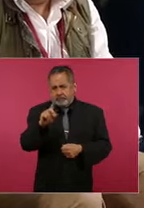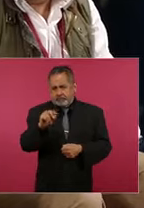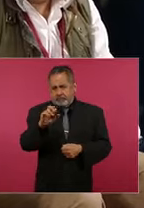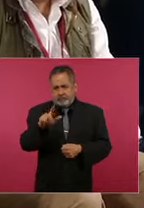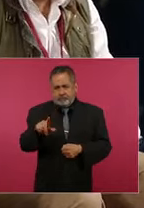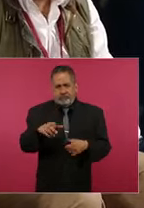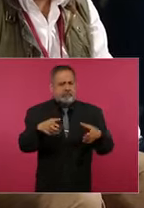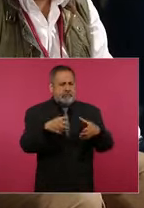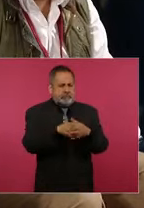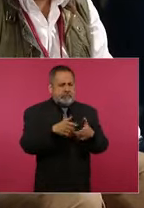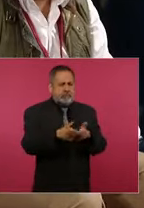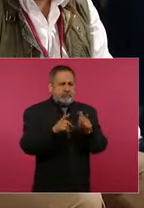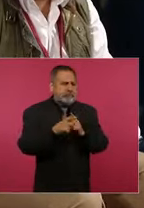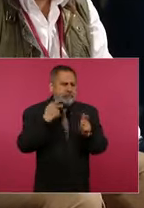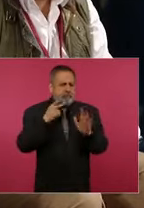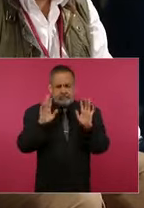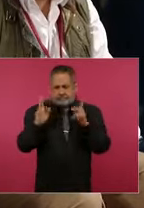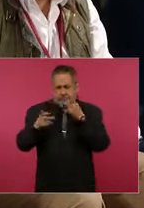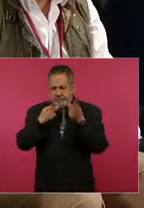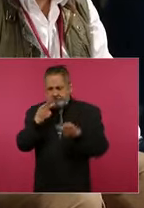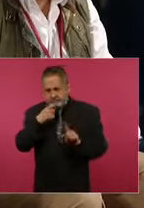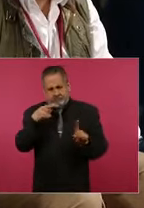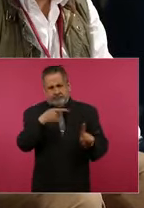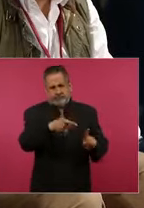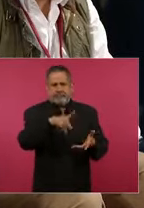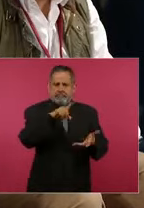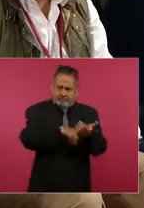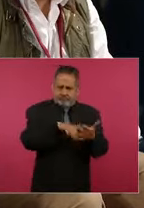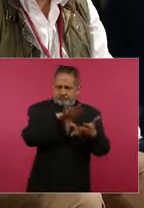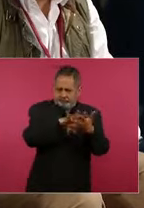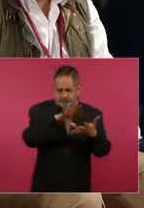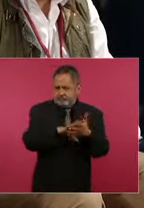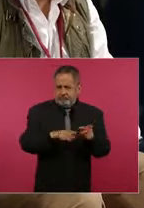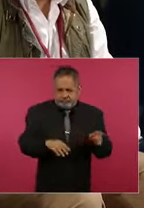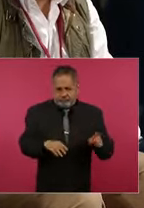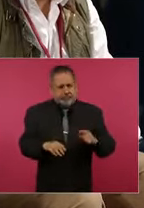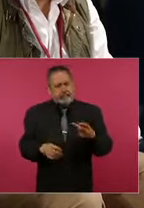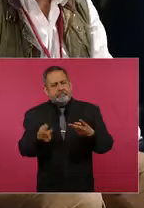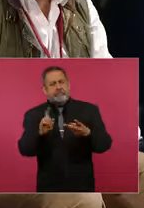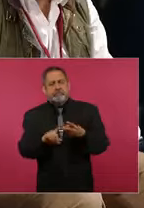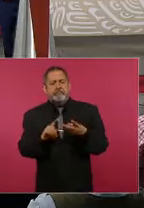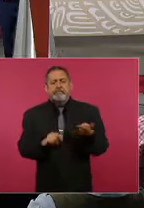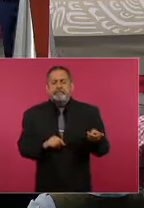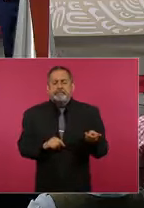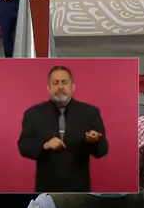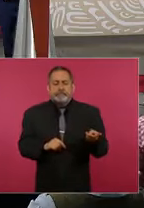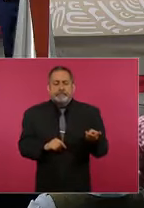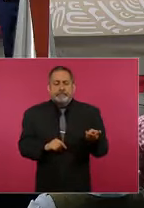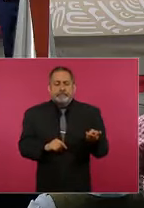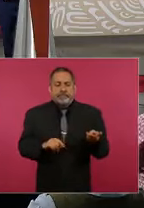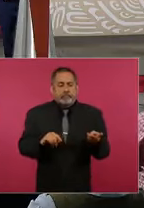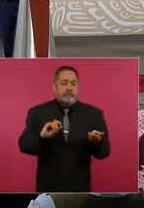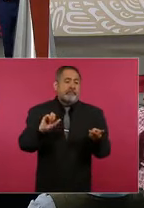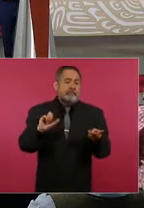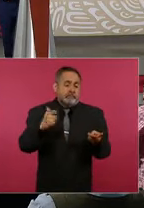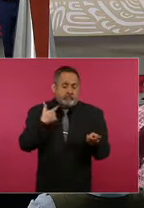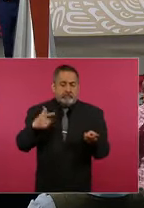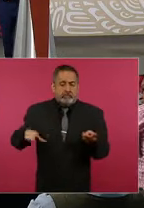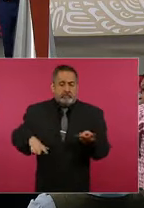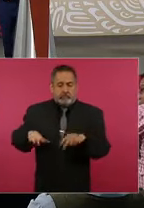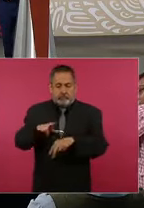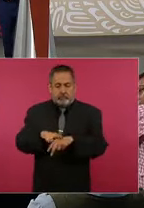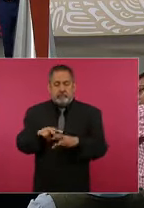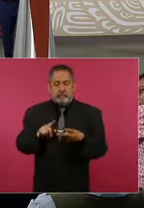de su partido para que no digan, pero está en la cárcel. Luego, tenemos otro